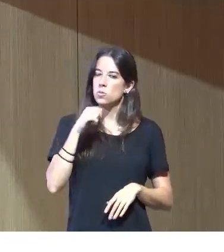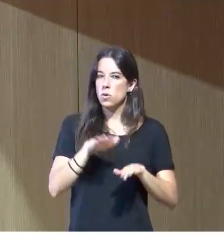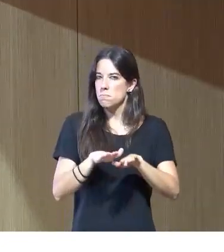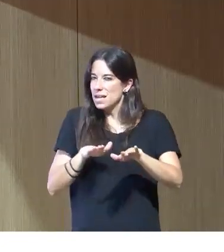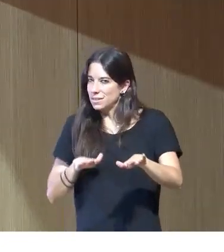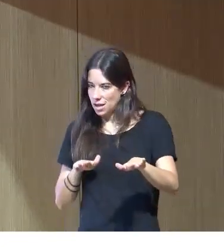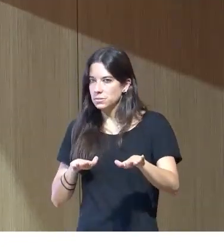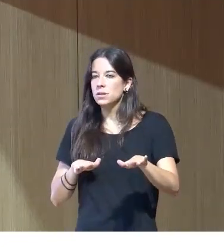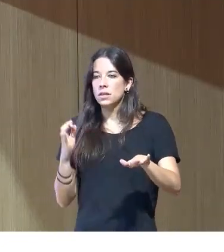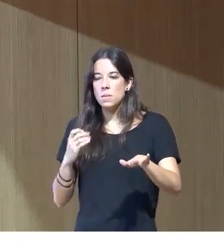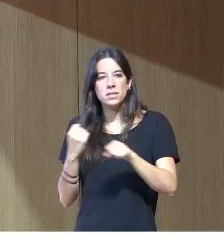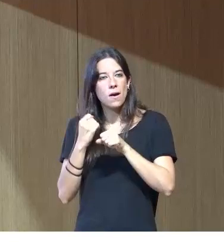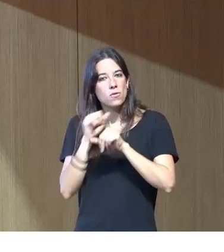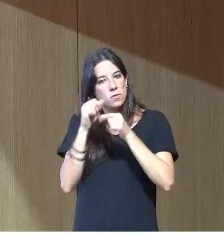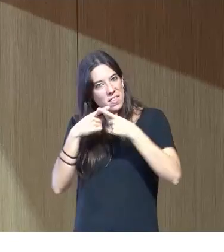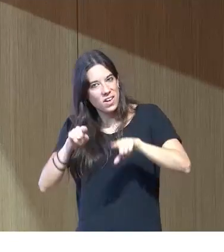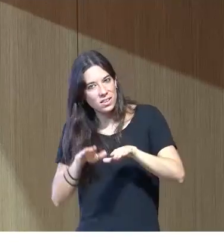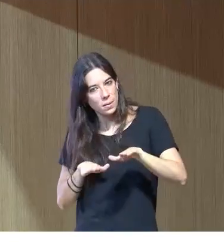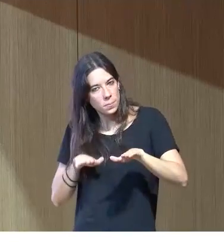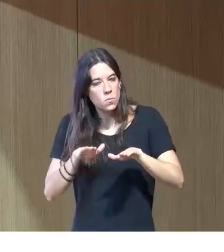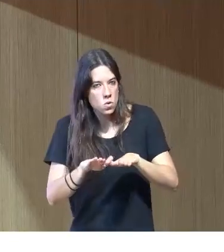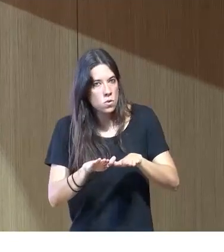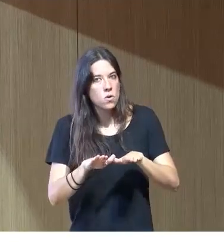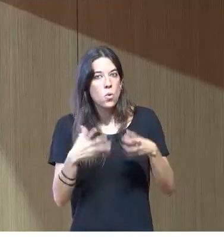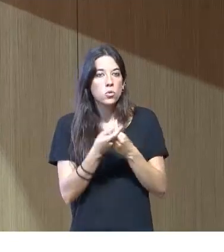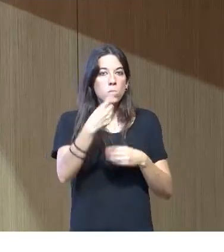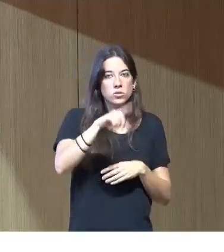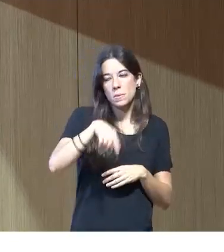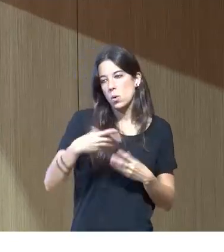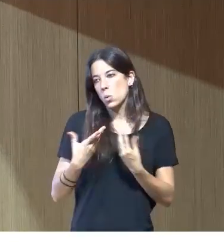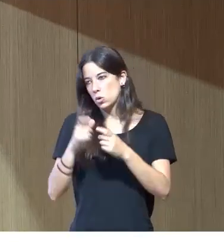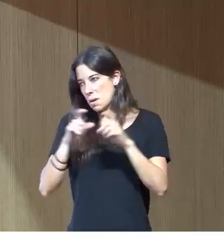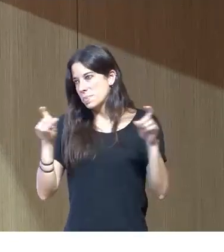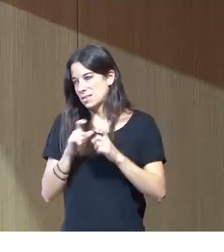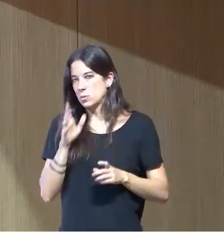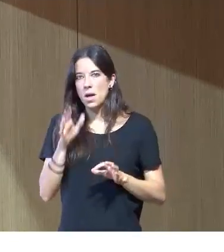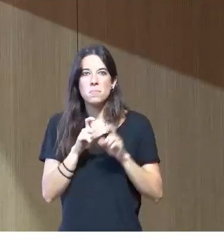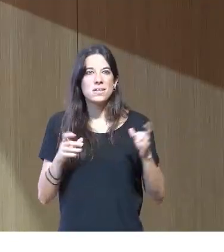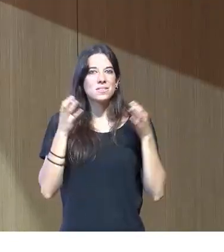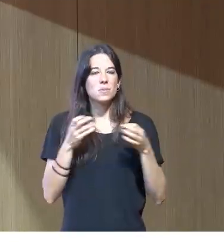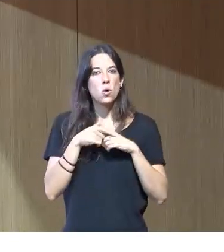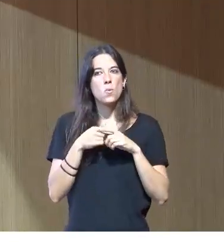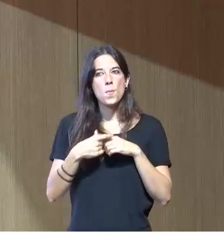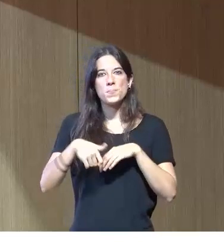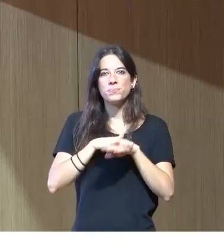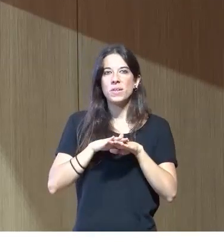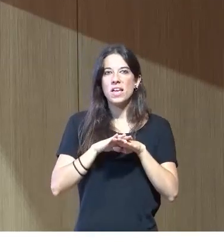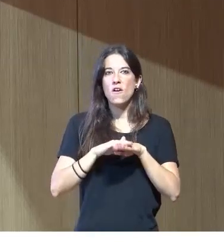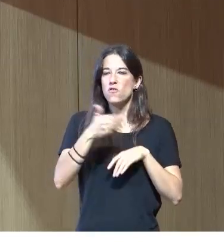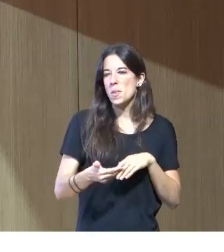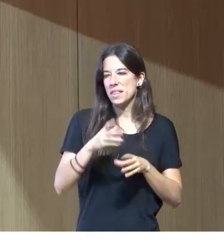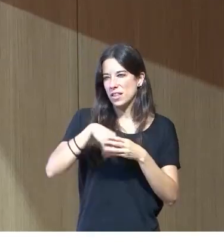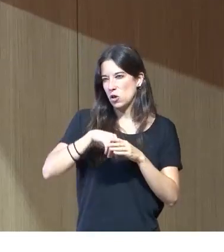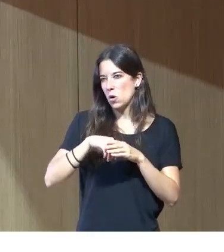que había que trabajar de forma diferente con vosotros y con las empresas que siempre habían sido las piezas fundamentales de nuestro